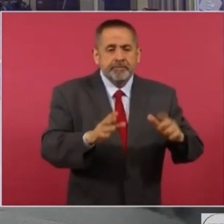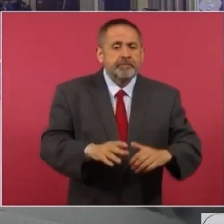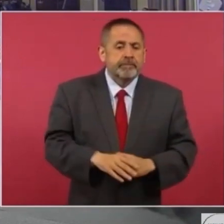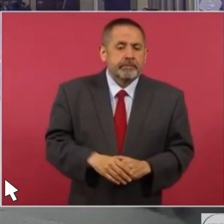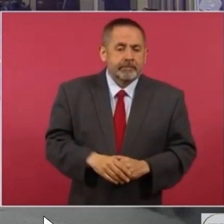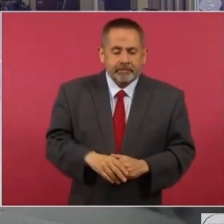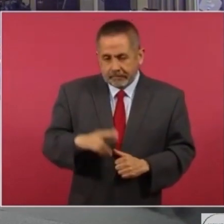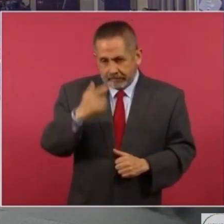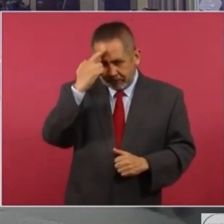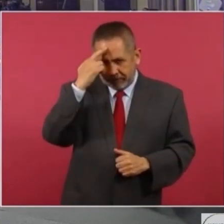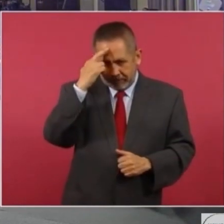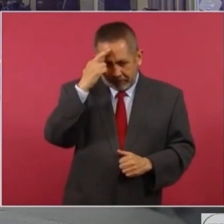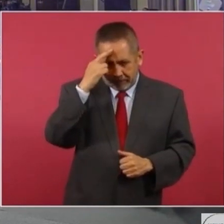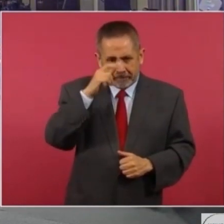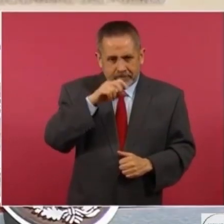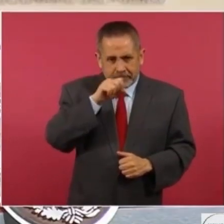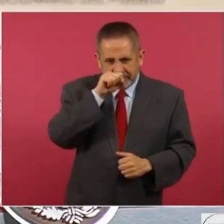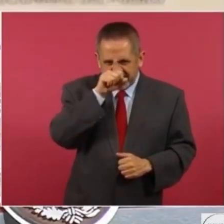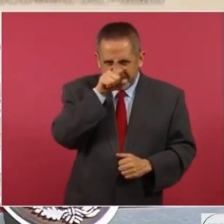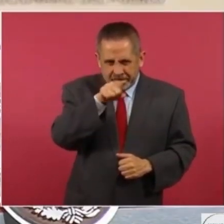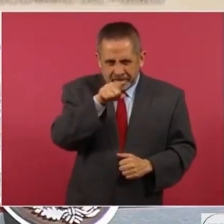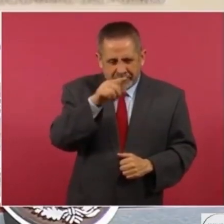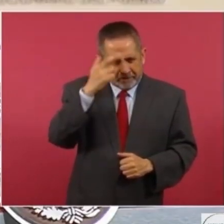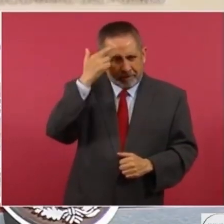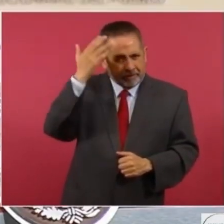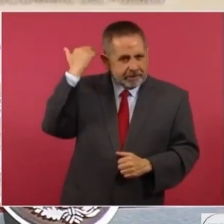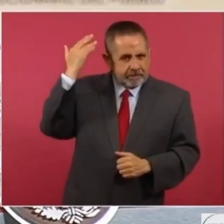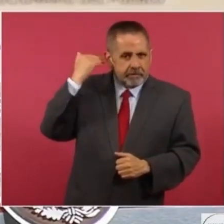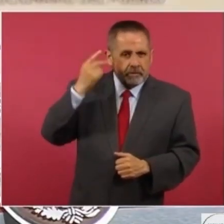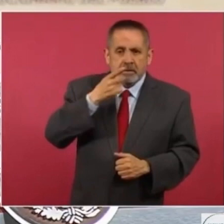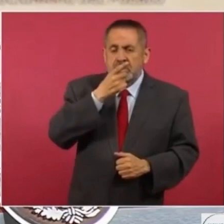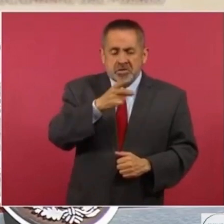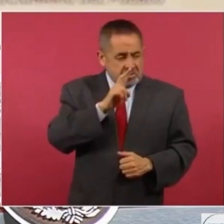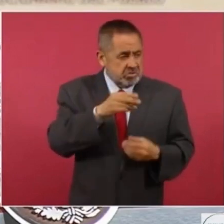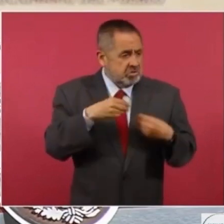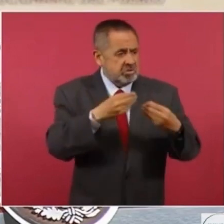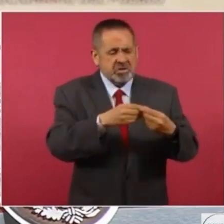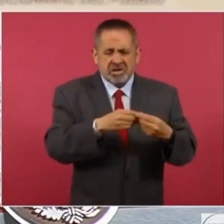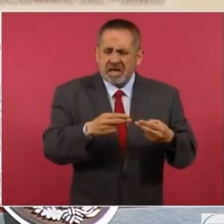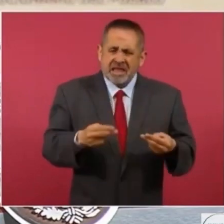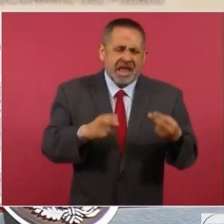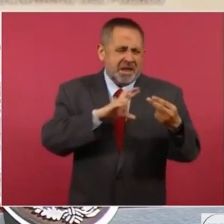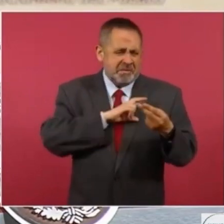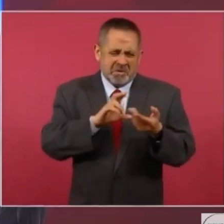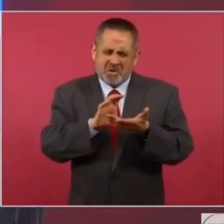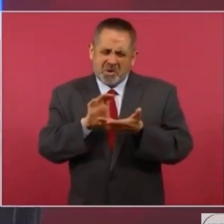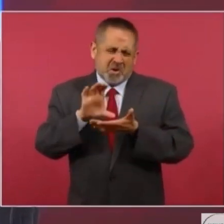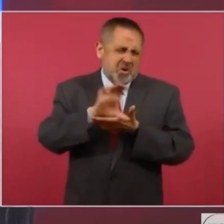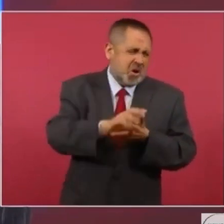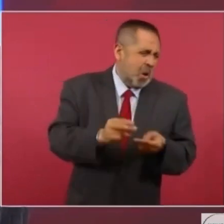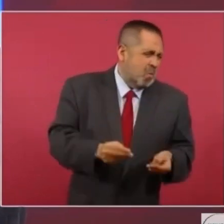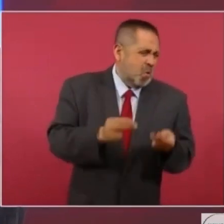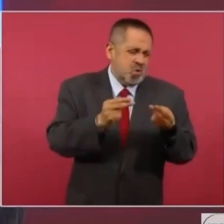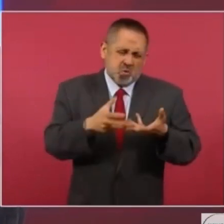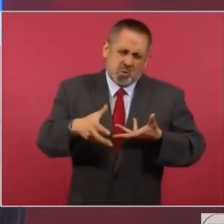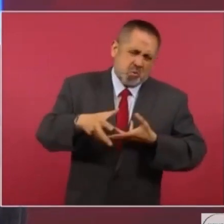¿Se acuerdan lo que decían? Que iba a llegar la inversión privada a raudales